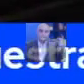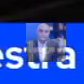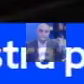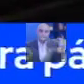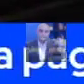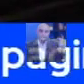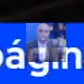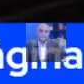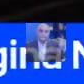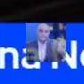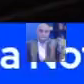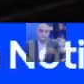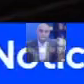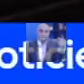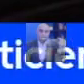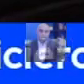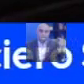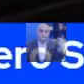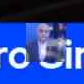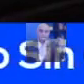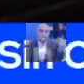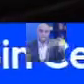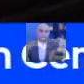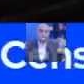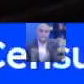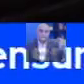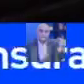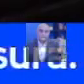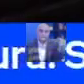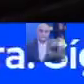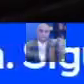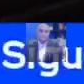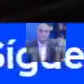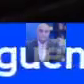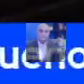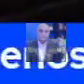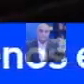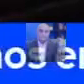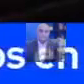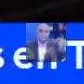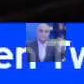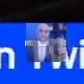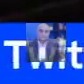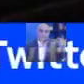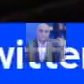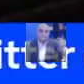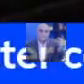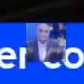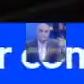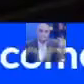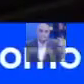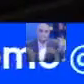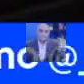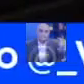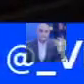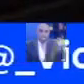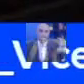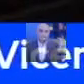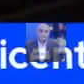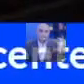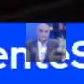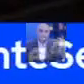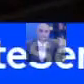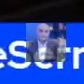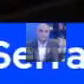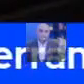si sale adelante, por ejemplo, la reforma electoral, no, imagínate, se van a poner aún más locos. Y el presidente ya lo ha dicho una